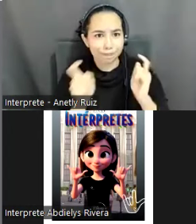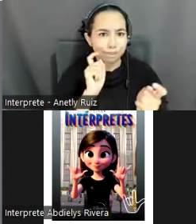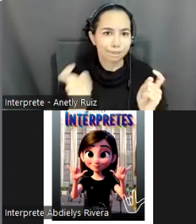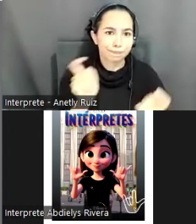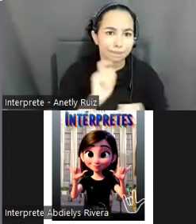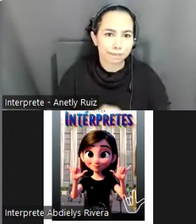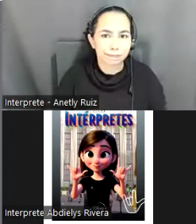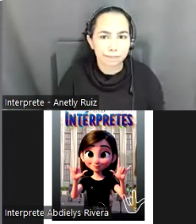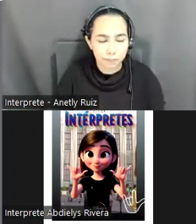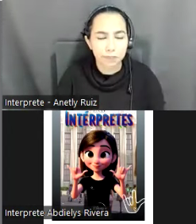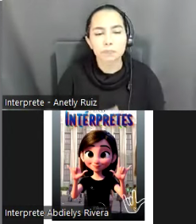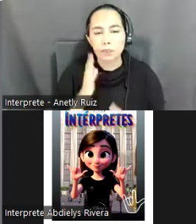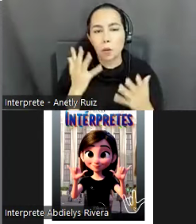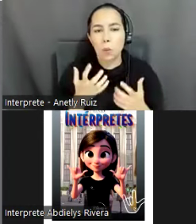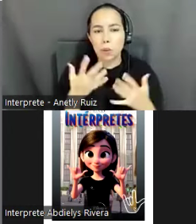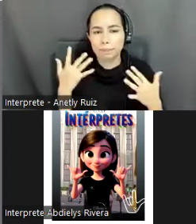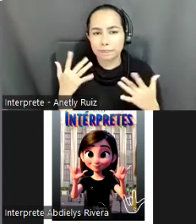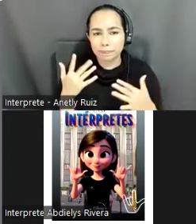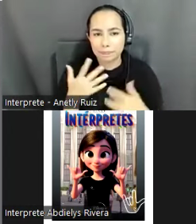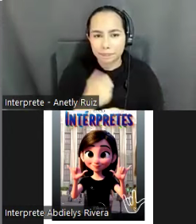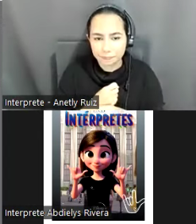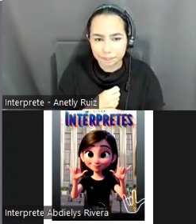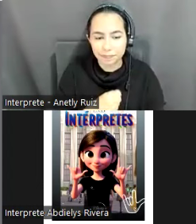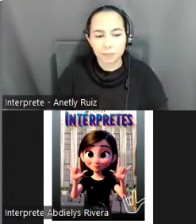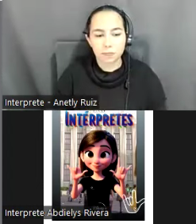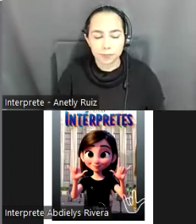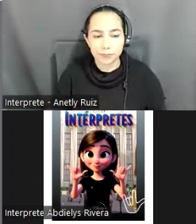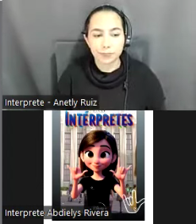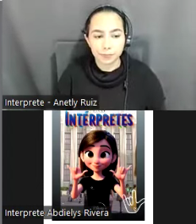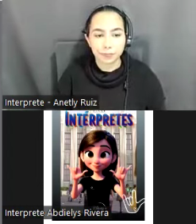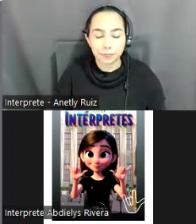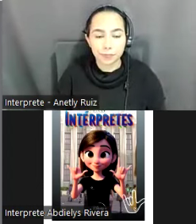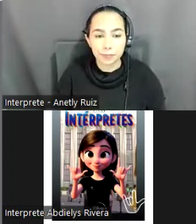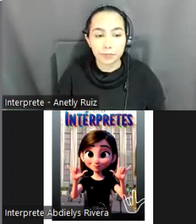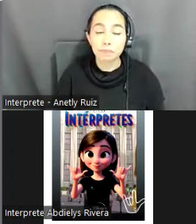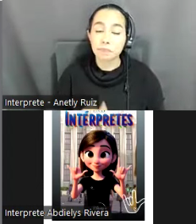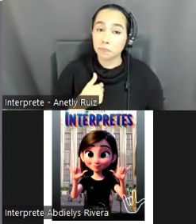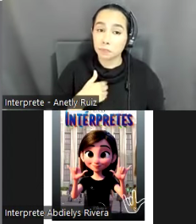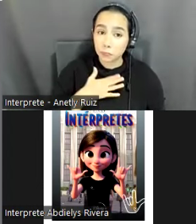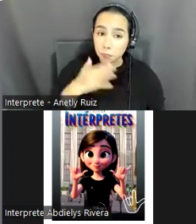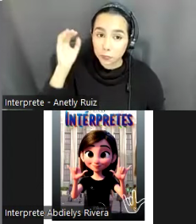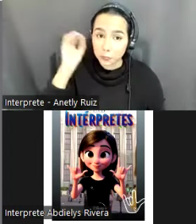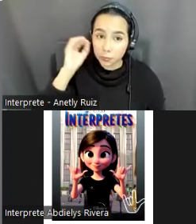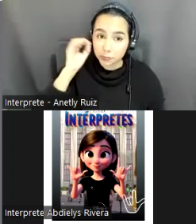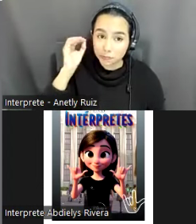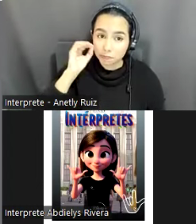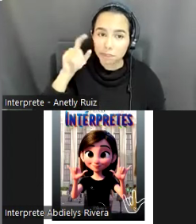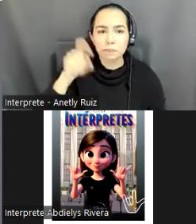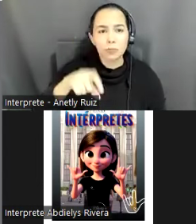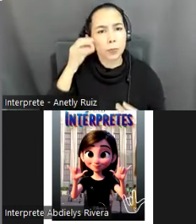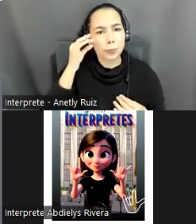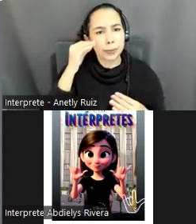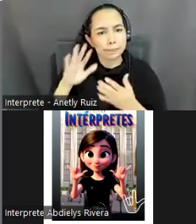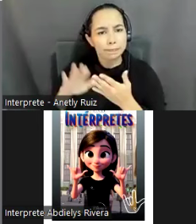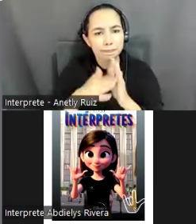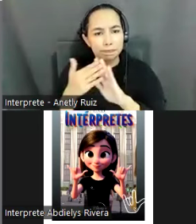Pero para terminar, ¿verdad? Para wrap up con la pregunta, yo creo que deberíamos mirar más en las comunidades.